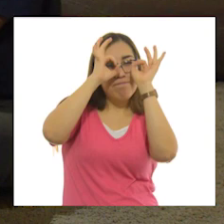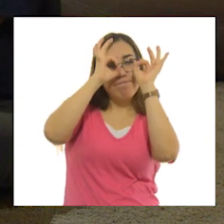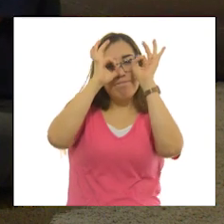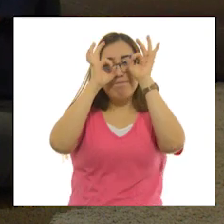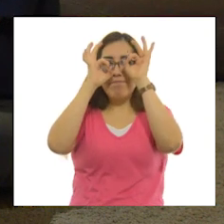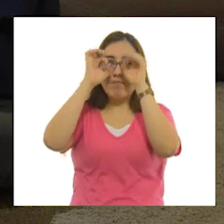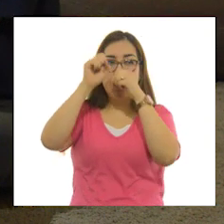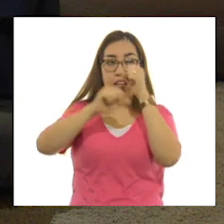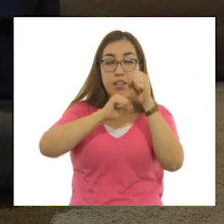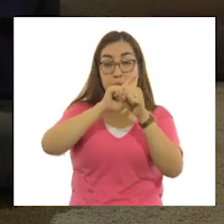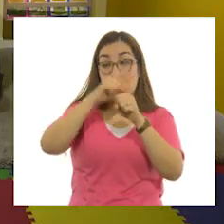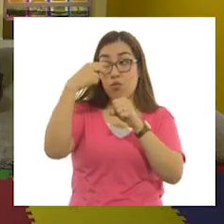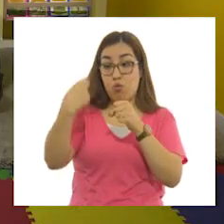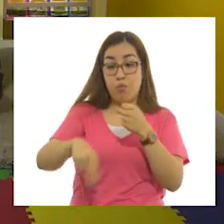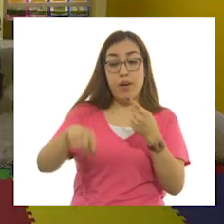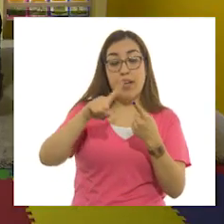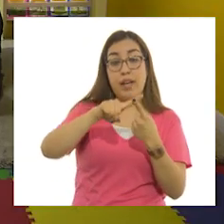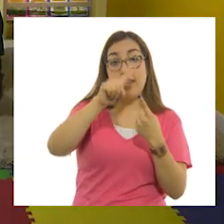sara